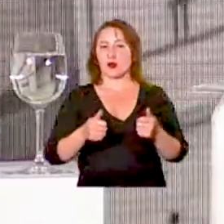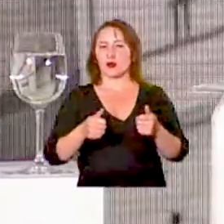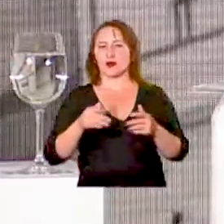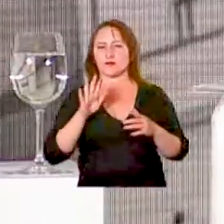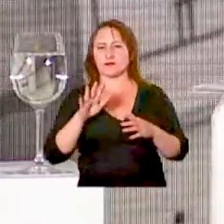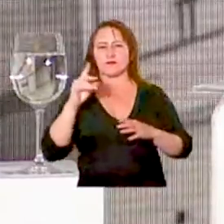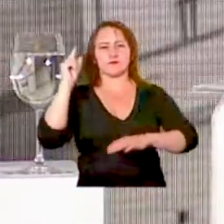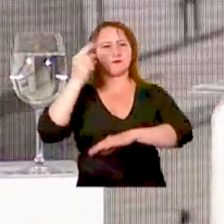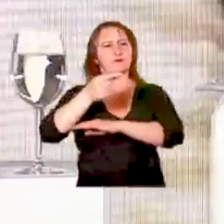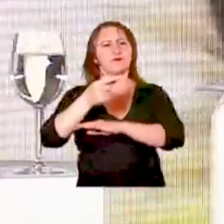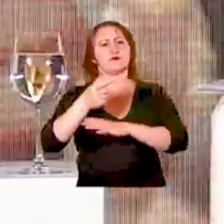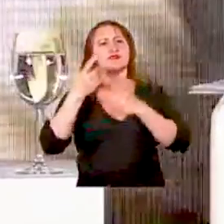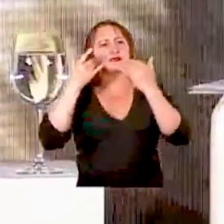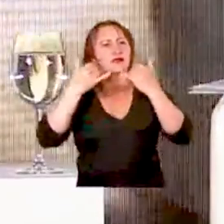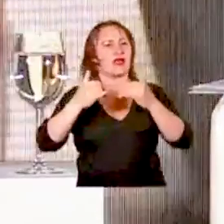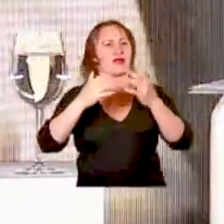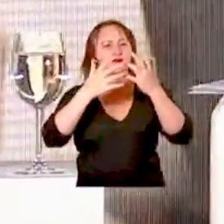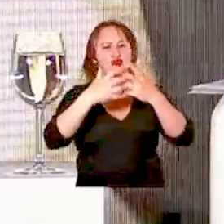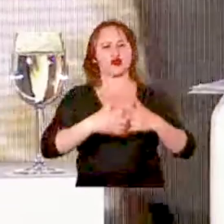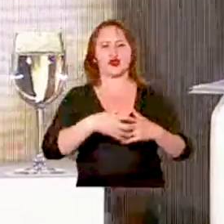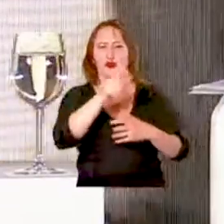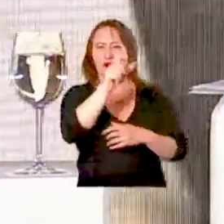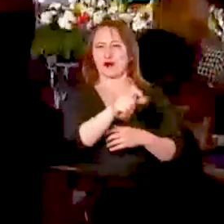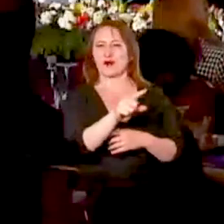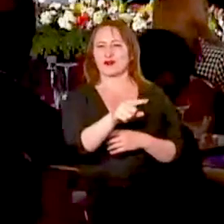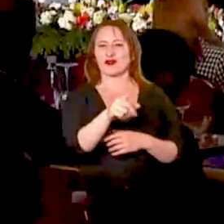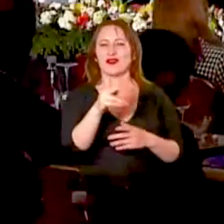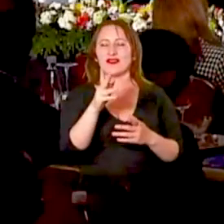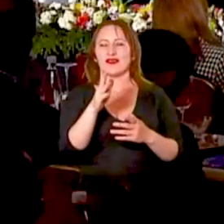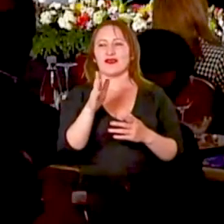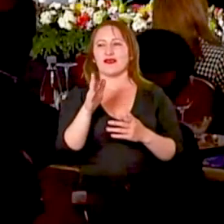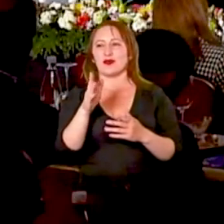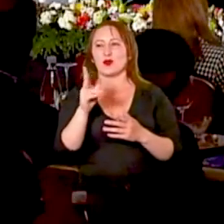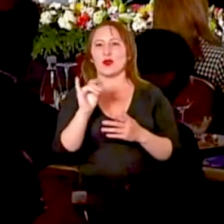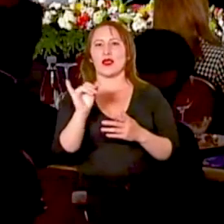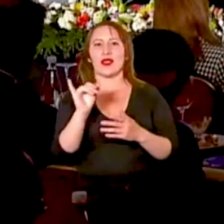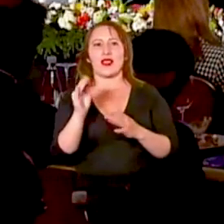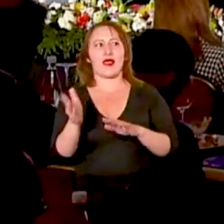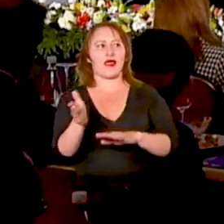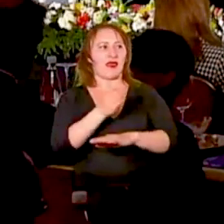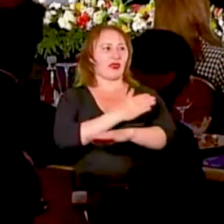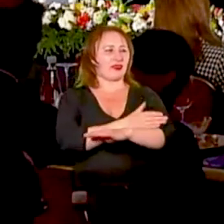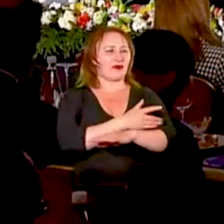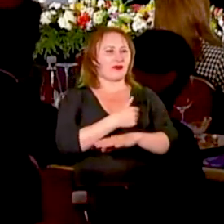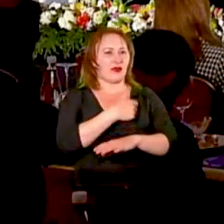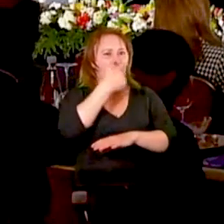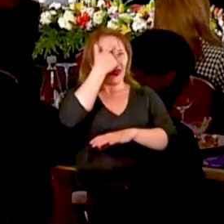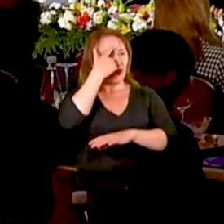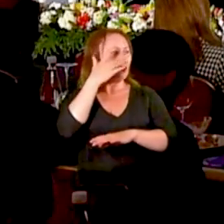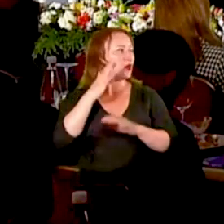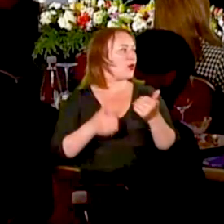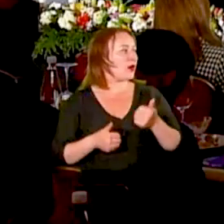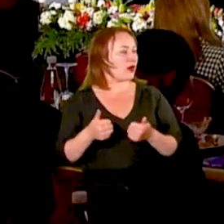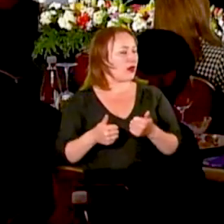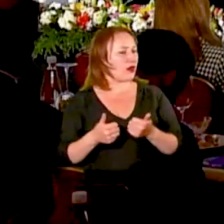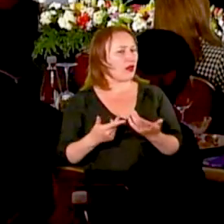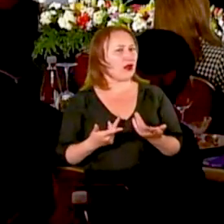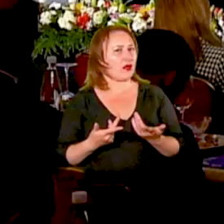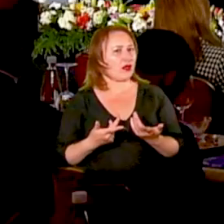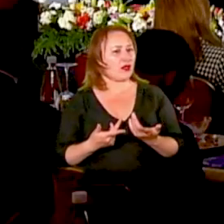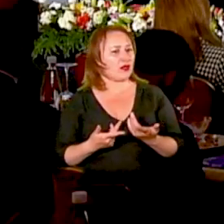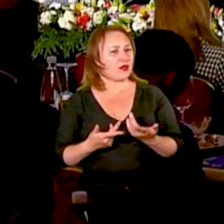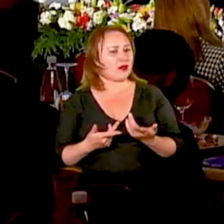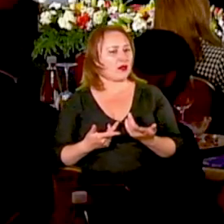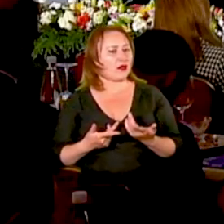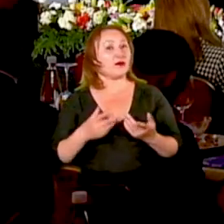es porque ya viene ese funcionario con un sesgo al haber instruido y considerado presuntamente que ese